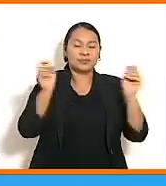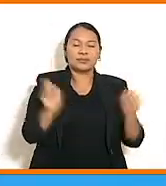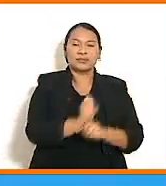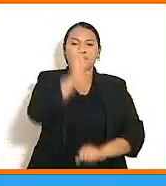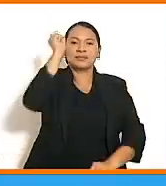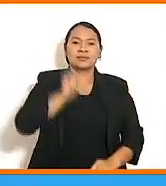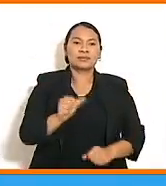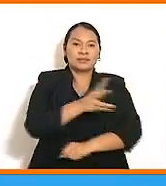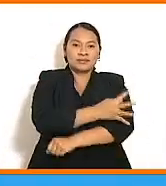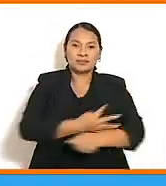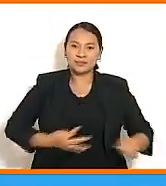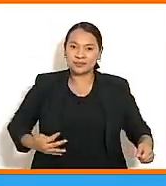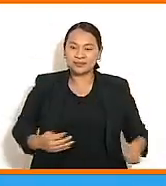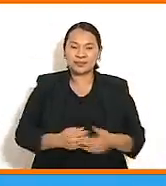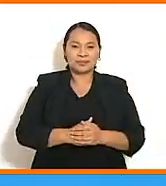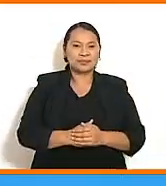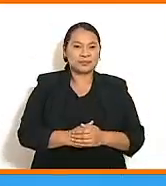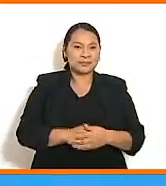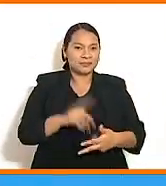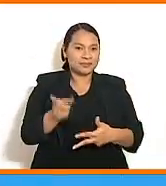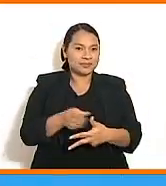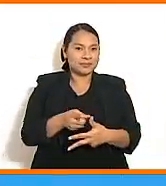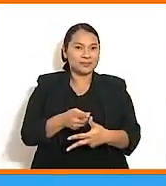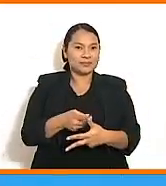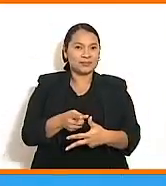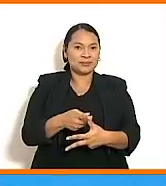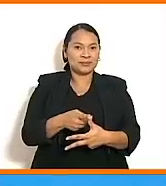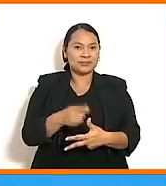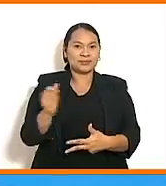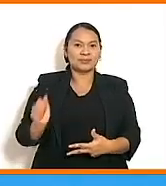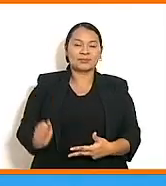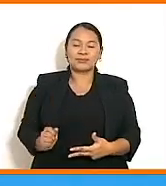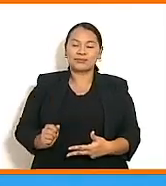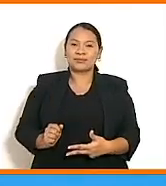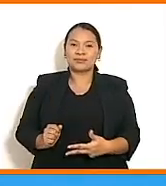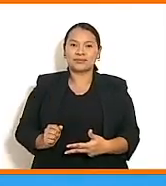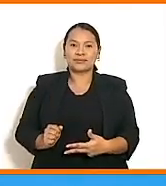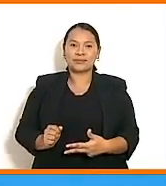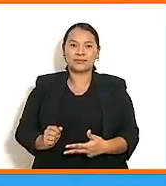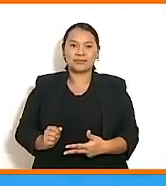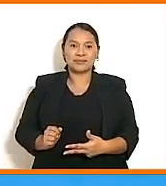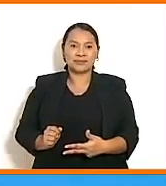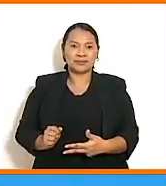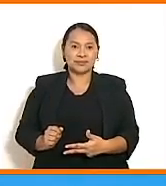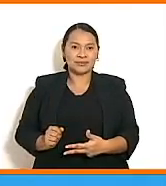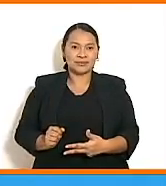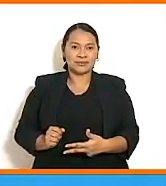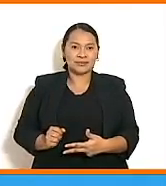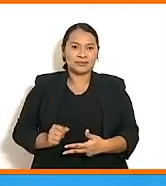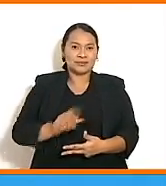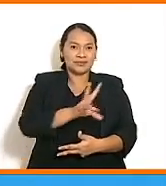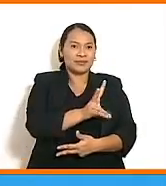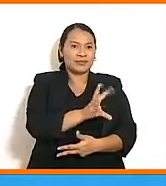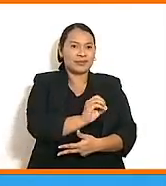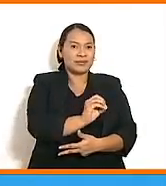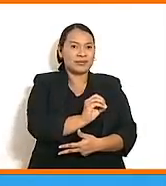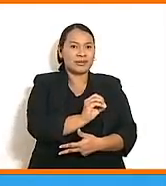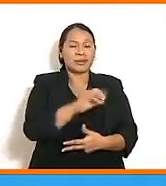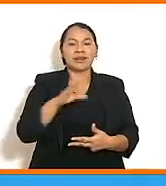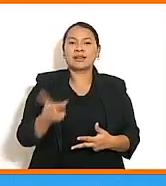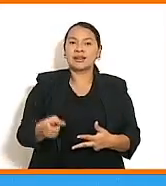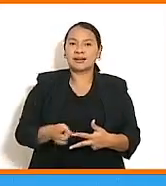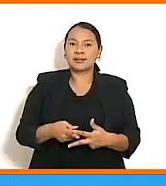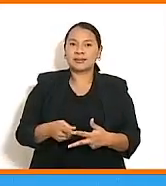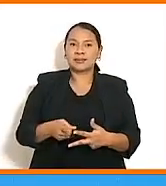tarde. Le damos la bienvenida a nuestro primer número ganador para Pega 3 y este es... el 70, segundo